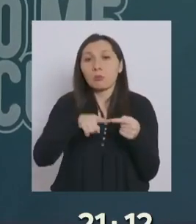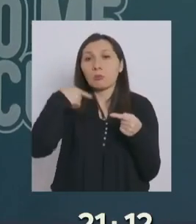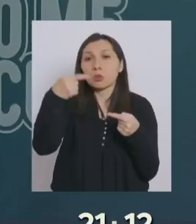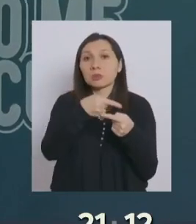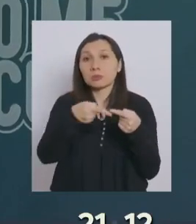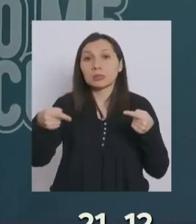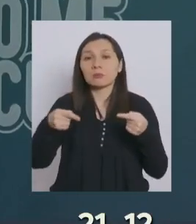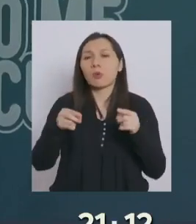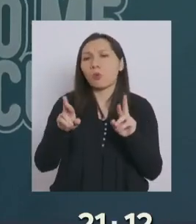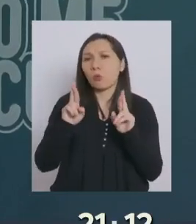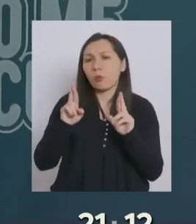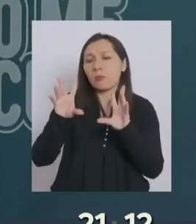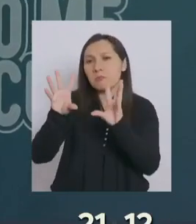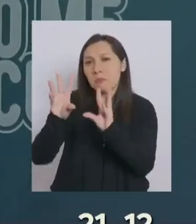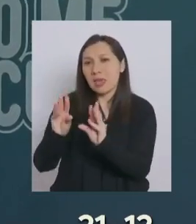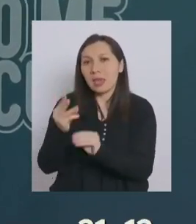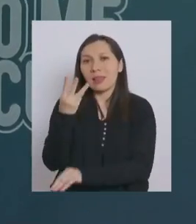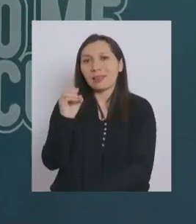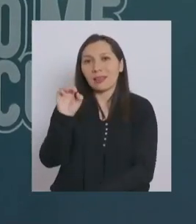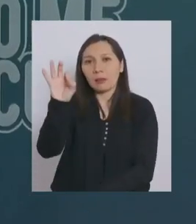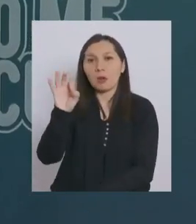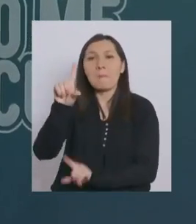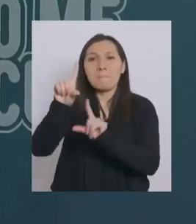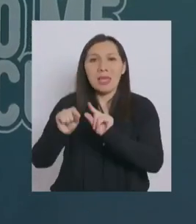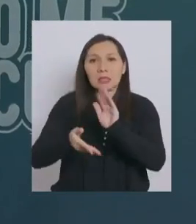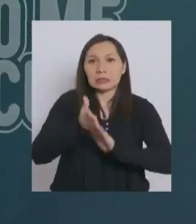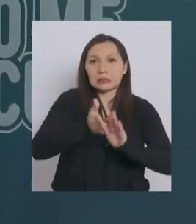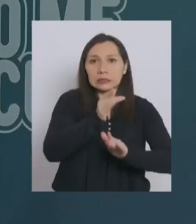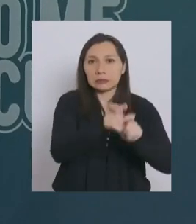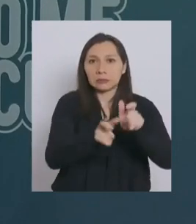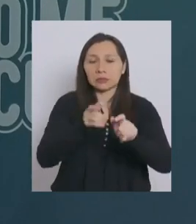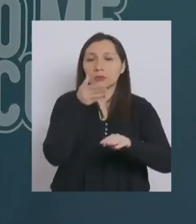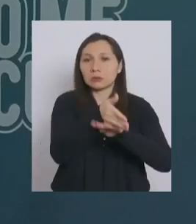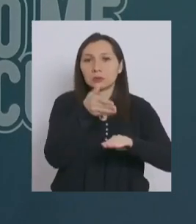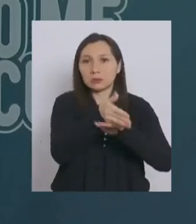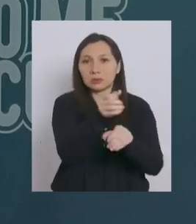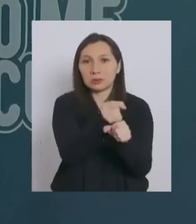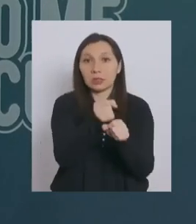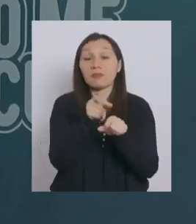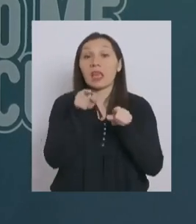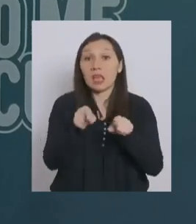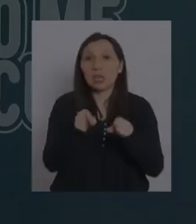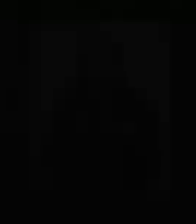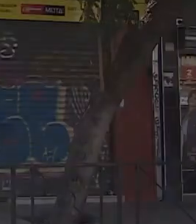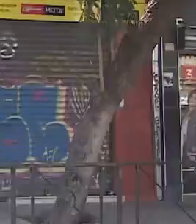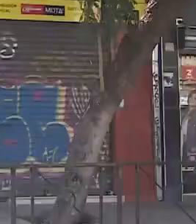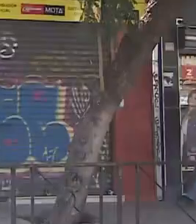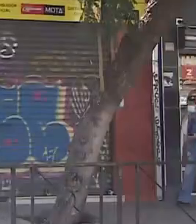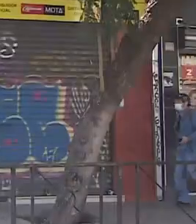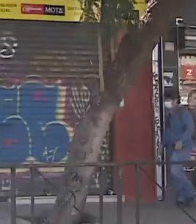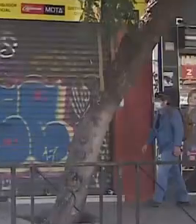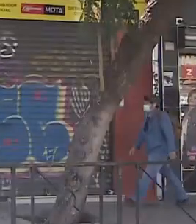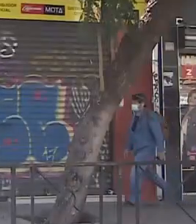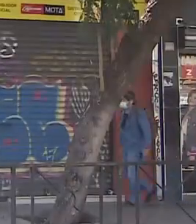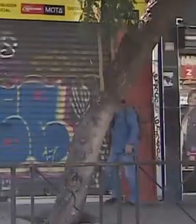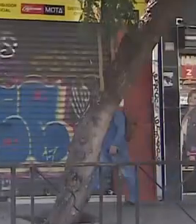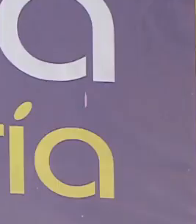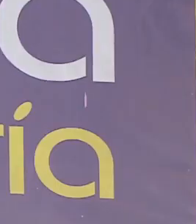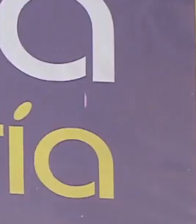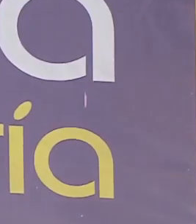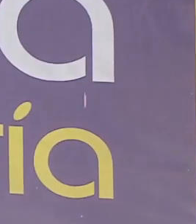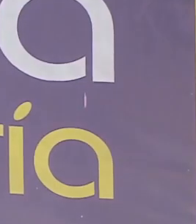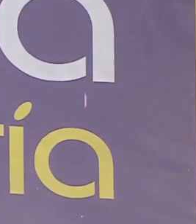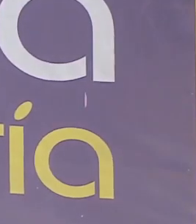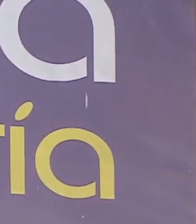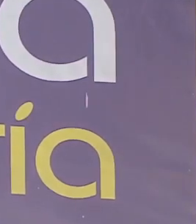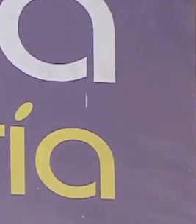semana una disminución de al menos el 30% y eso ir aumentándolo. Desde este sábado también se